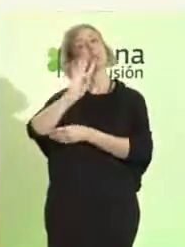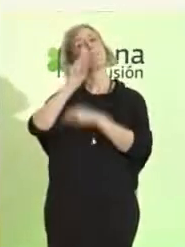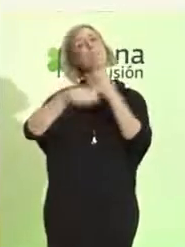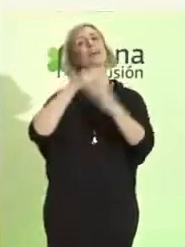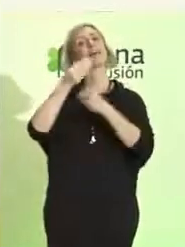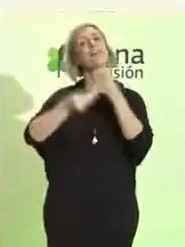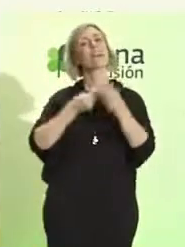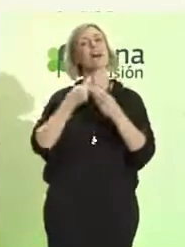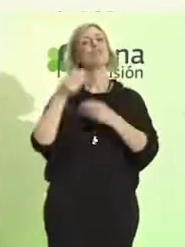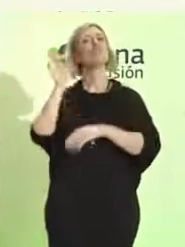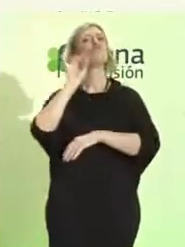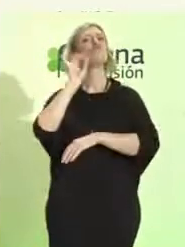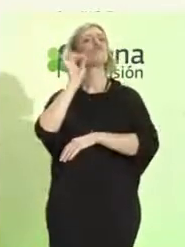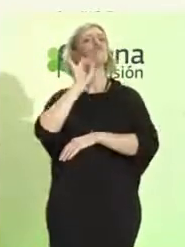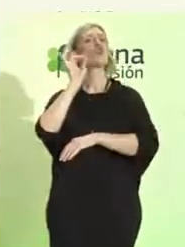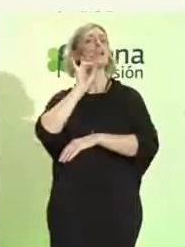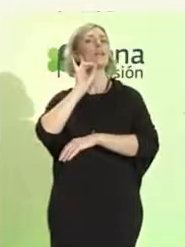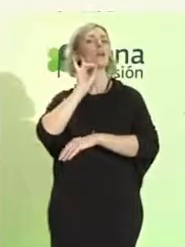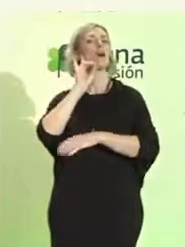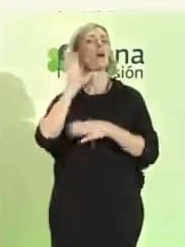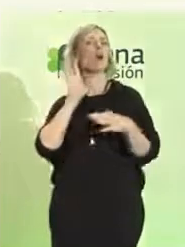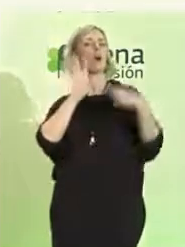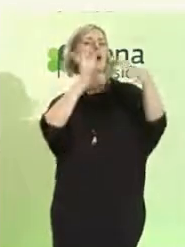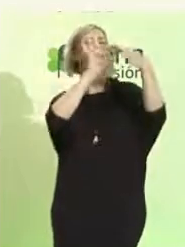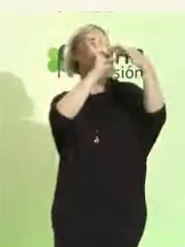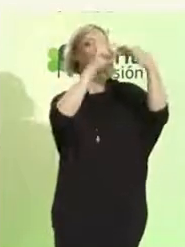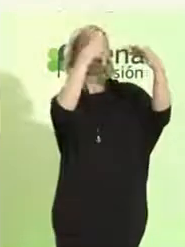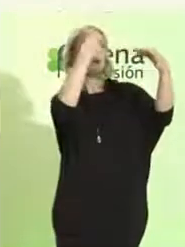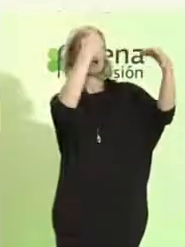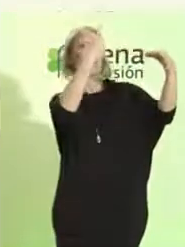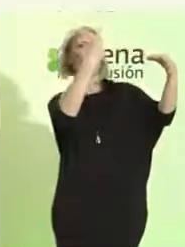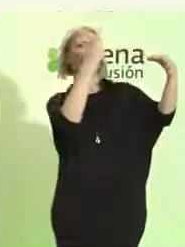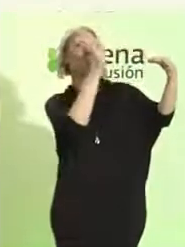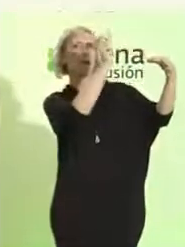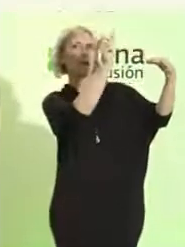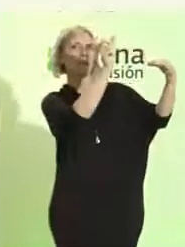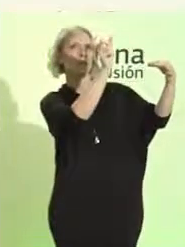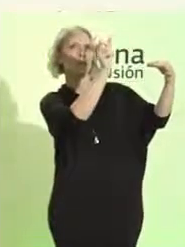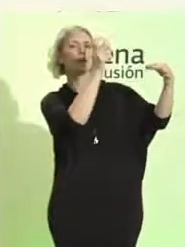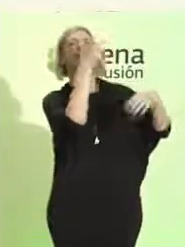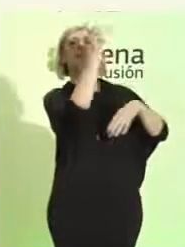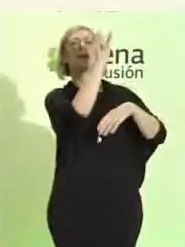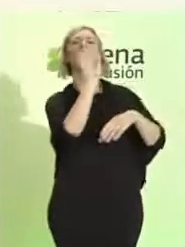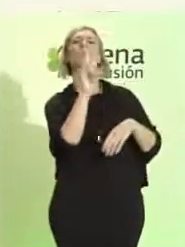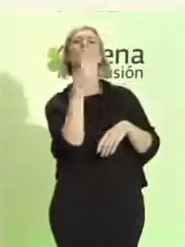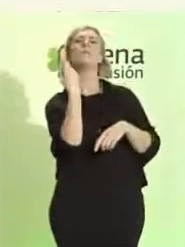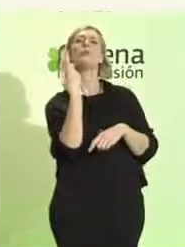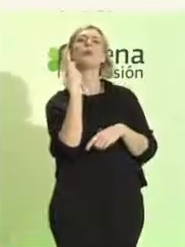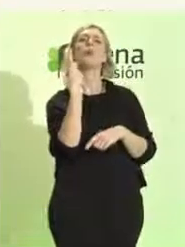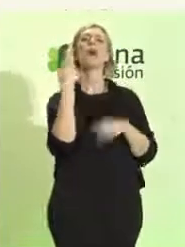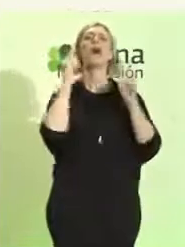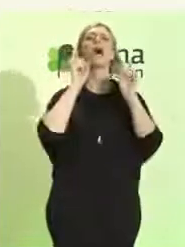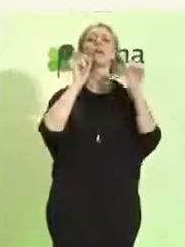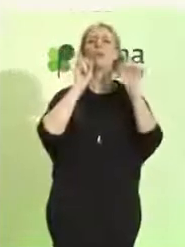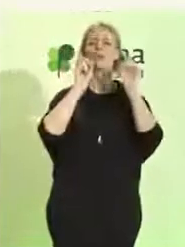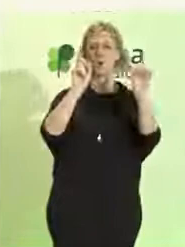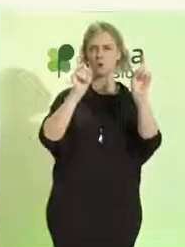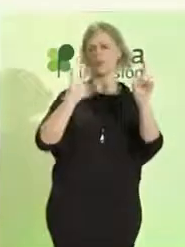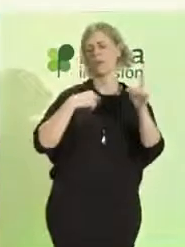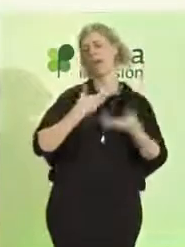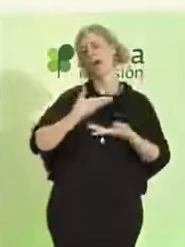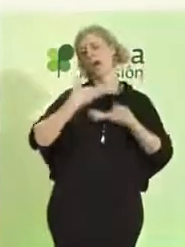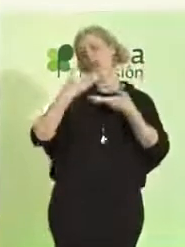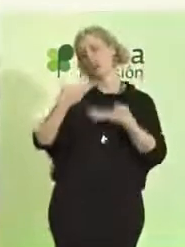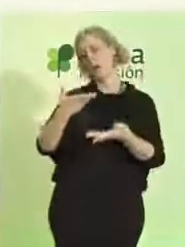sonido que os recuerde esta palabra. La primera palabra es educación. Os voy a ayudar un poco y os voy a pedir